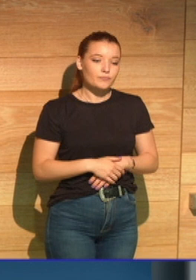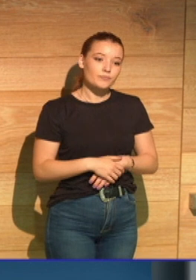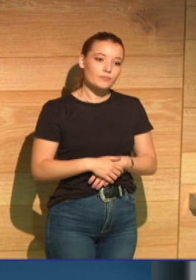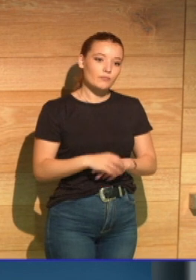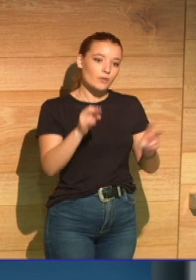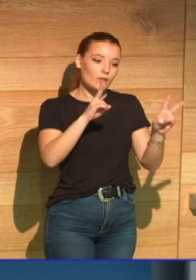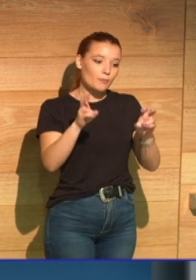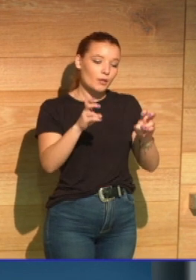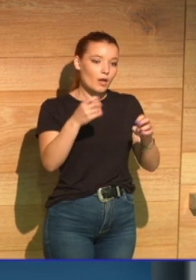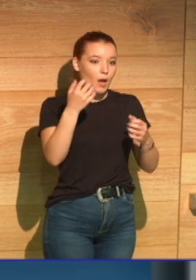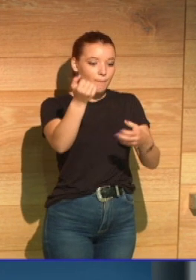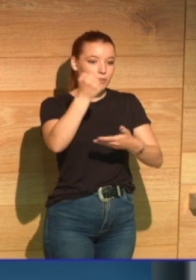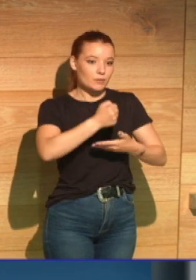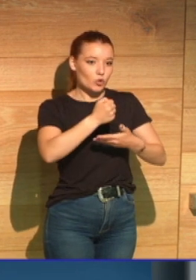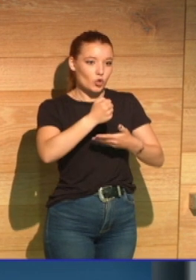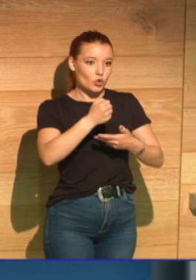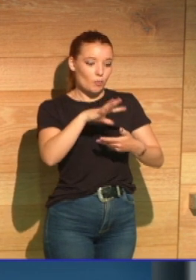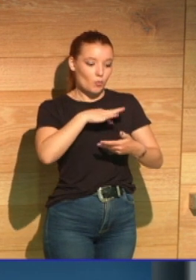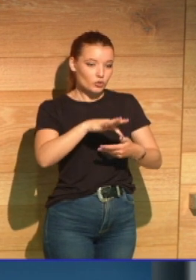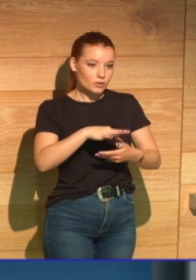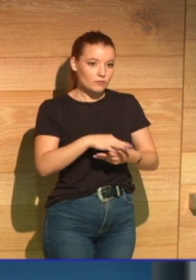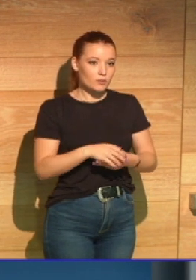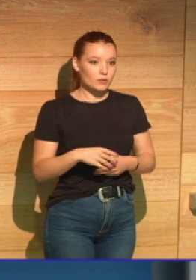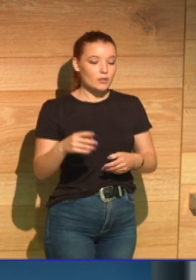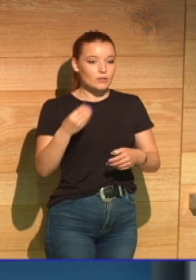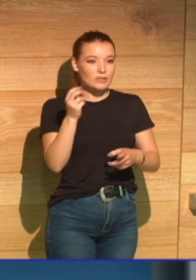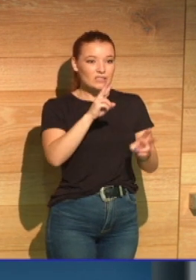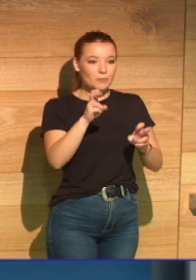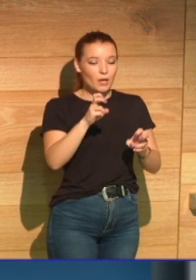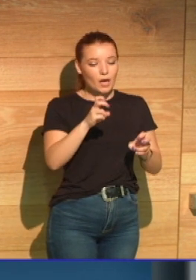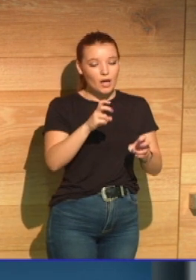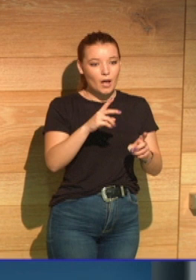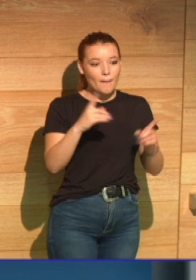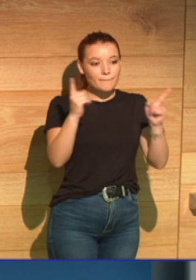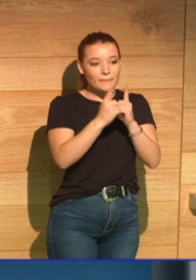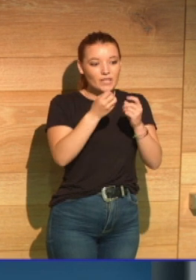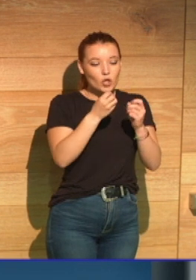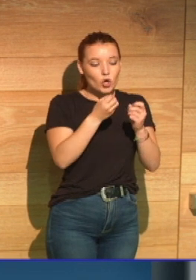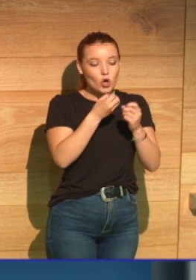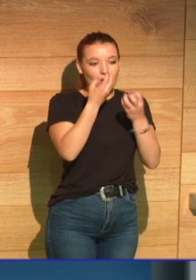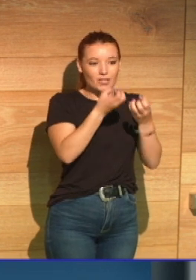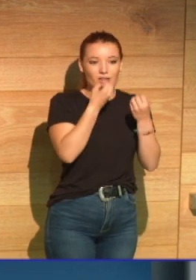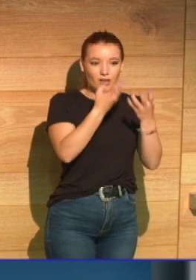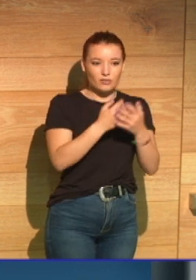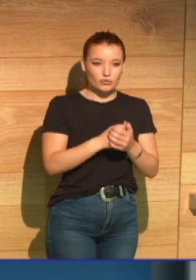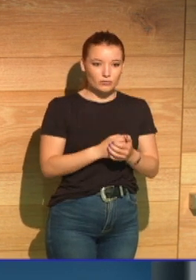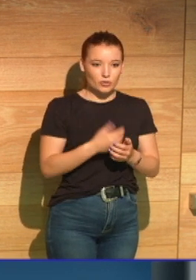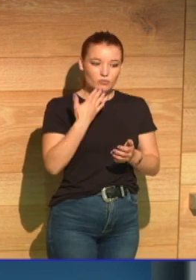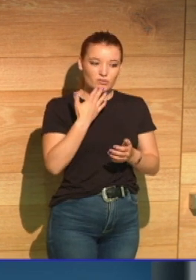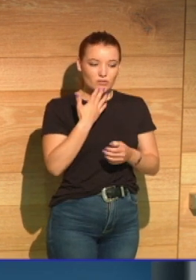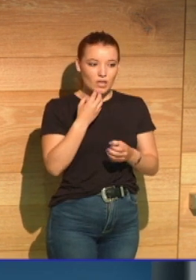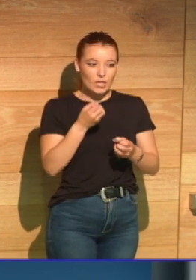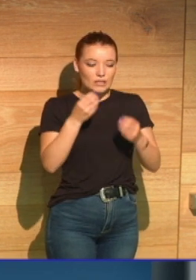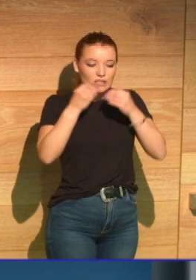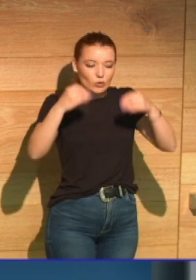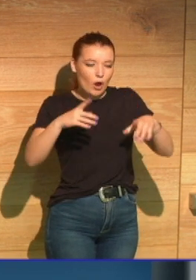los patrimonios posibles, aquello que podemos tener, la idea de los microrrelatos que rompen los macrorrelatos, las grandes historias, las grandes ideas